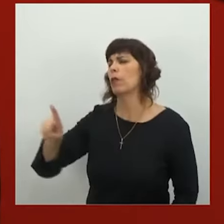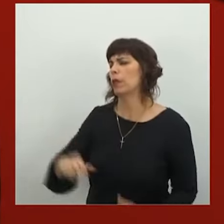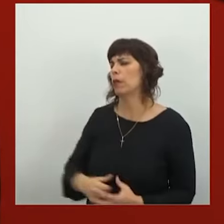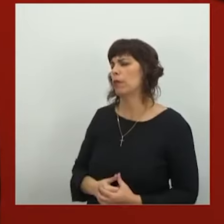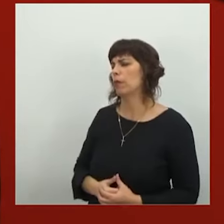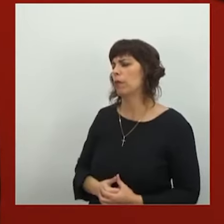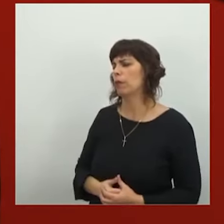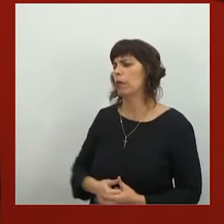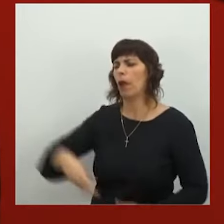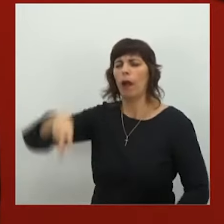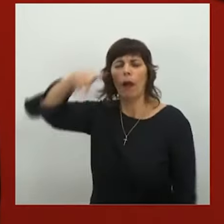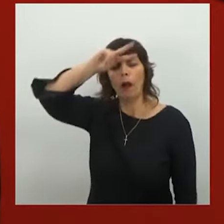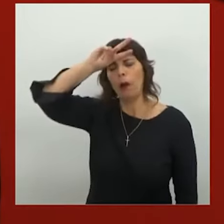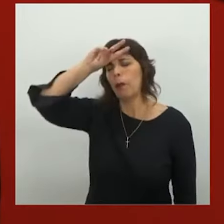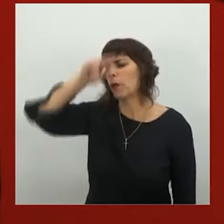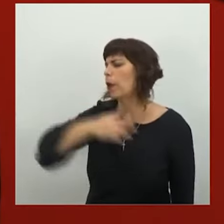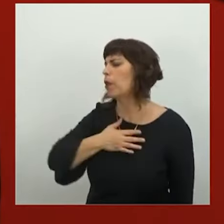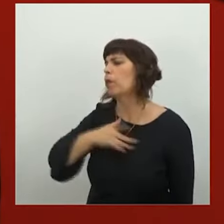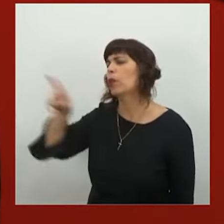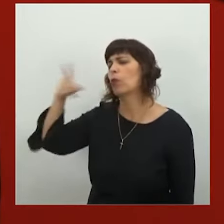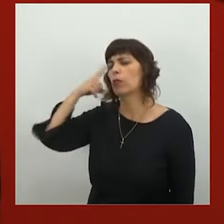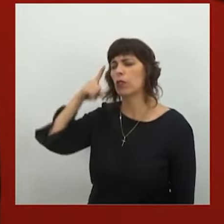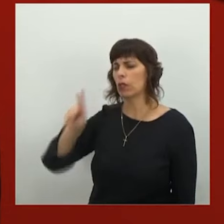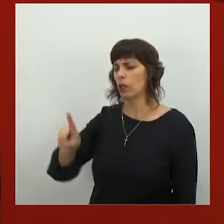mi preocupación.